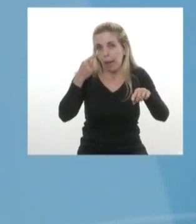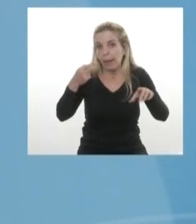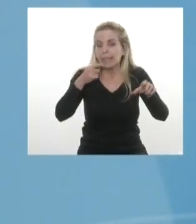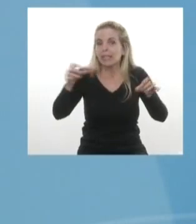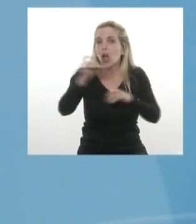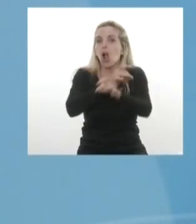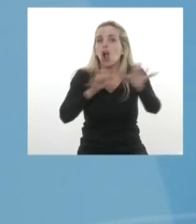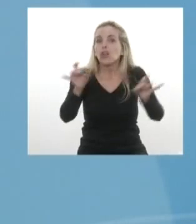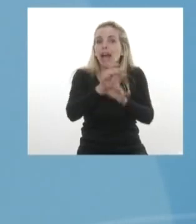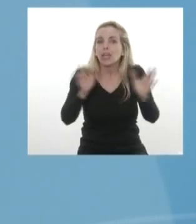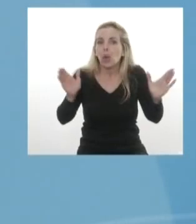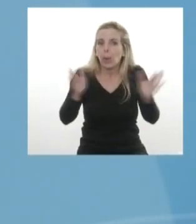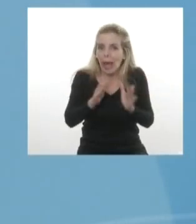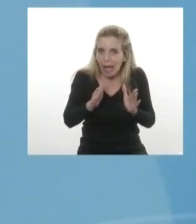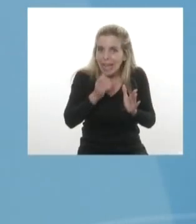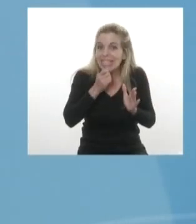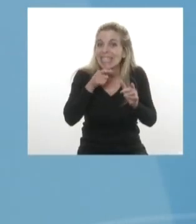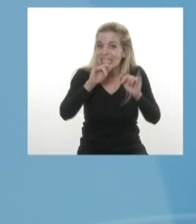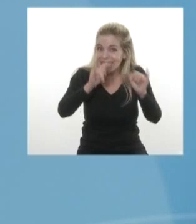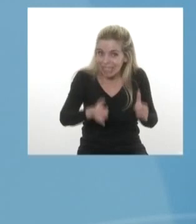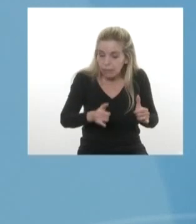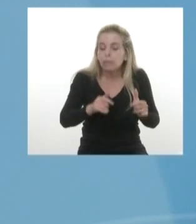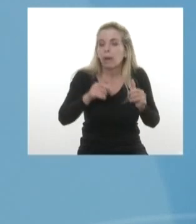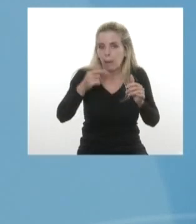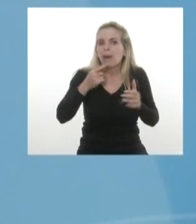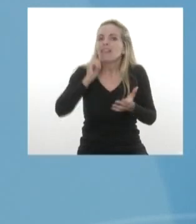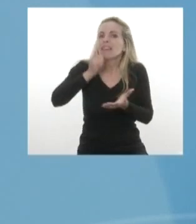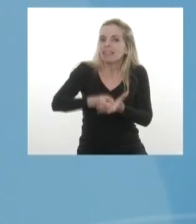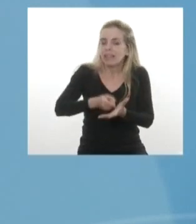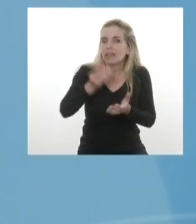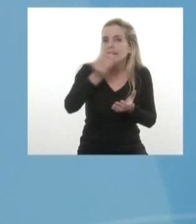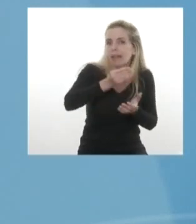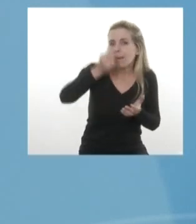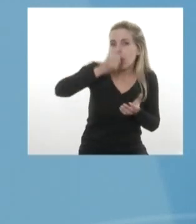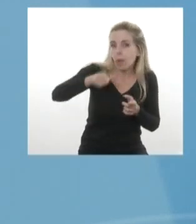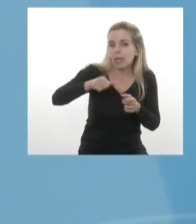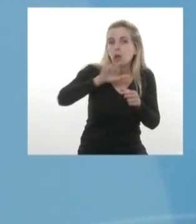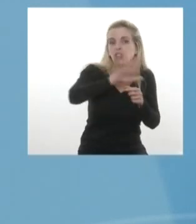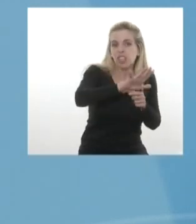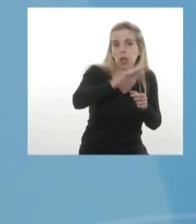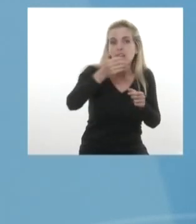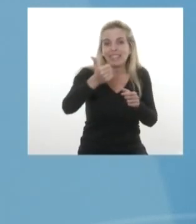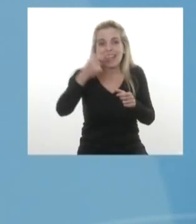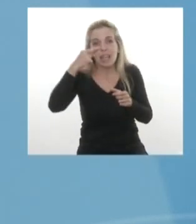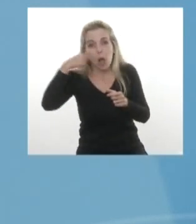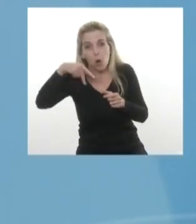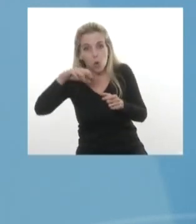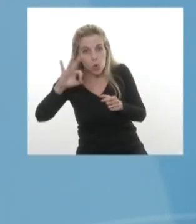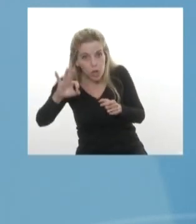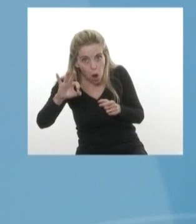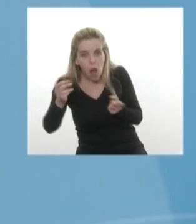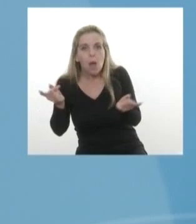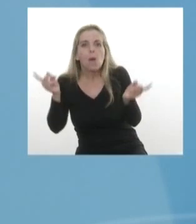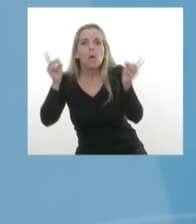contagios, dispondremos que el fin de semana correspondiente al 5 y 6 de junio vuelvan